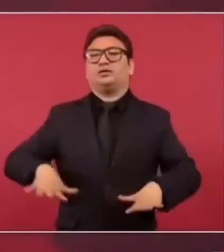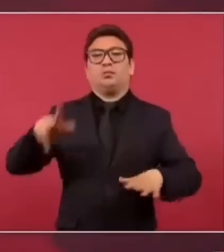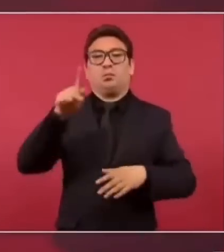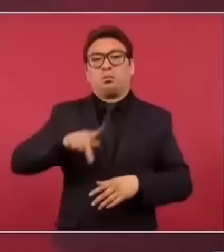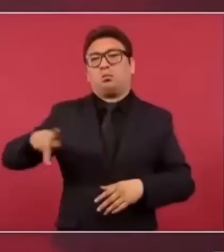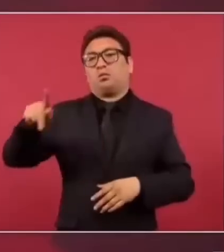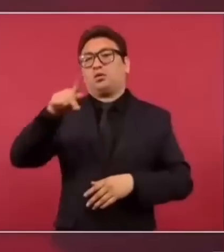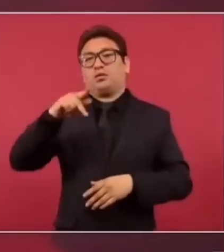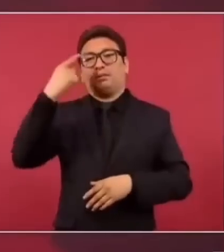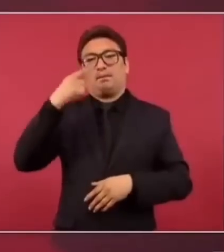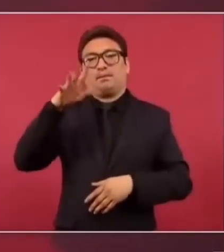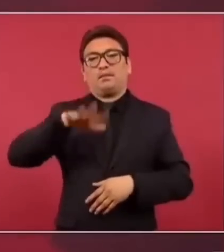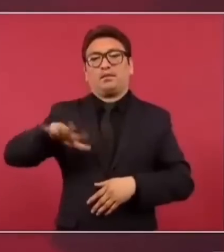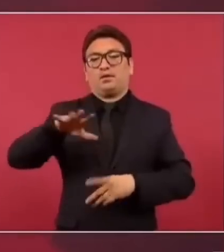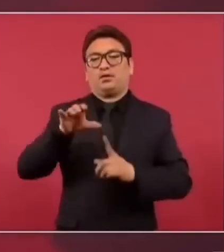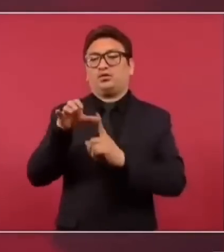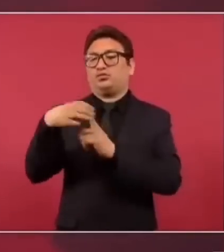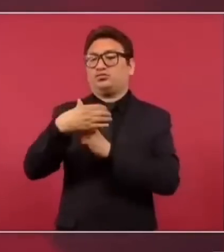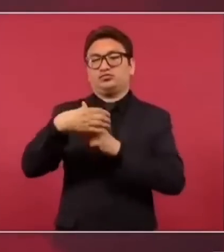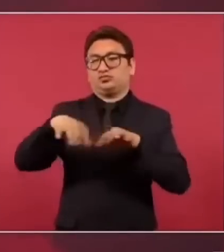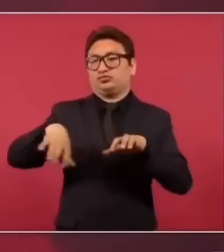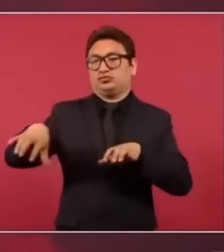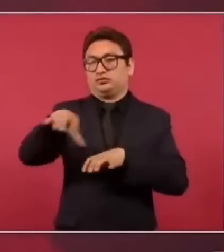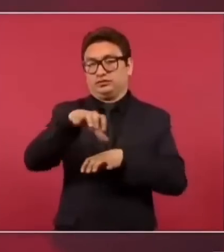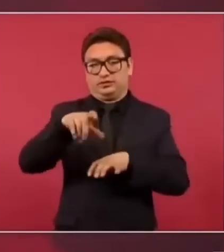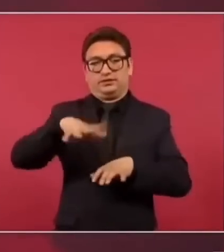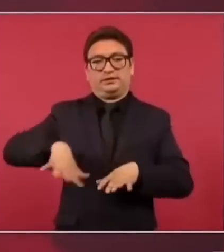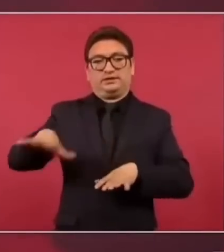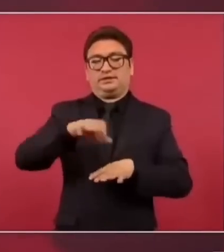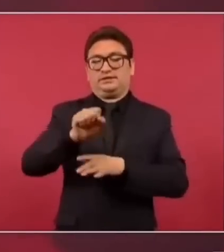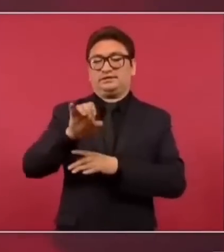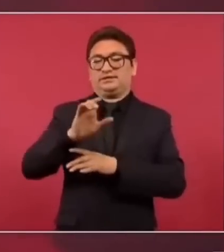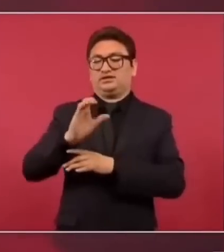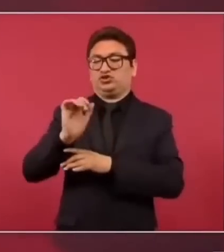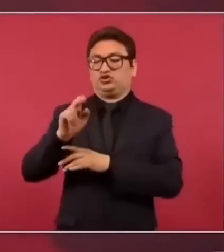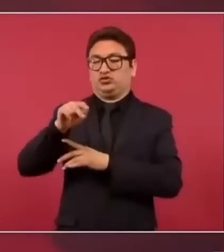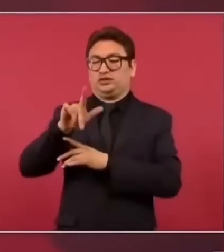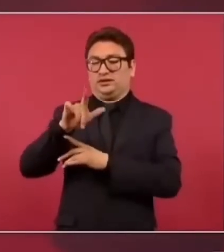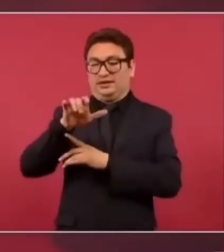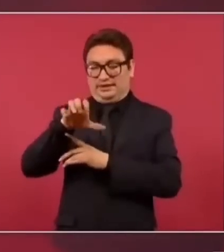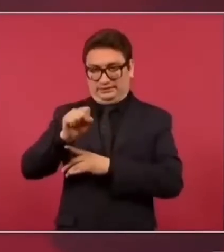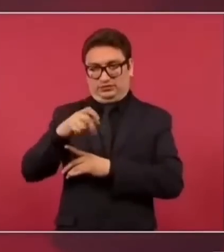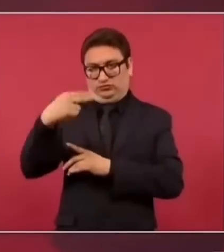los comités, se llamaban seccionales,